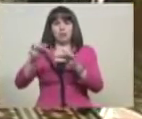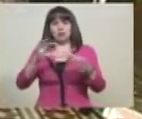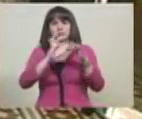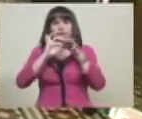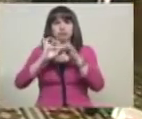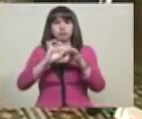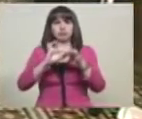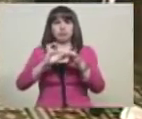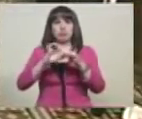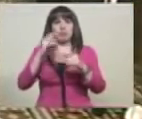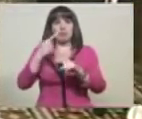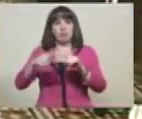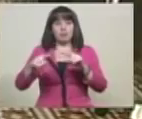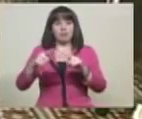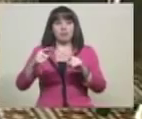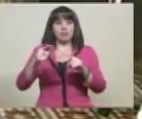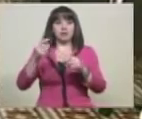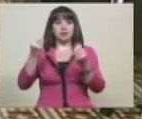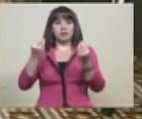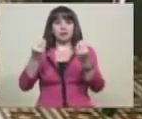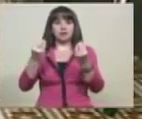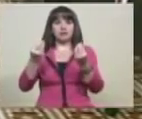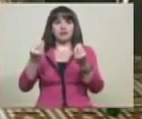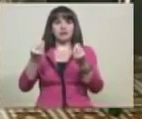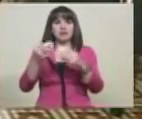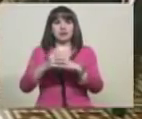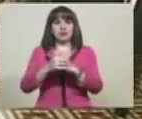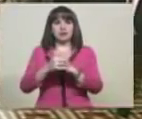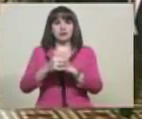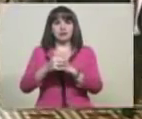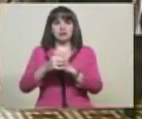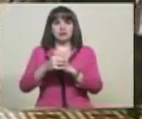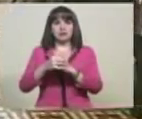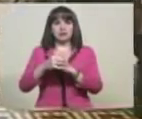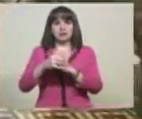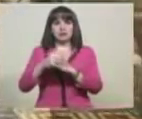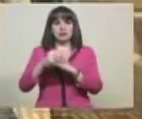Todo esto hay que explicarlo e implementarlo.